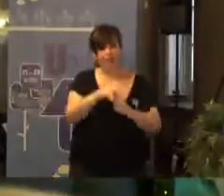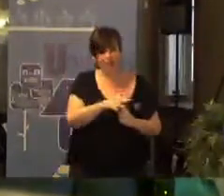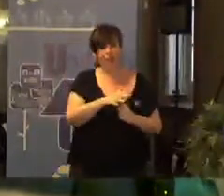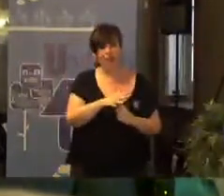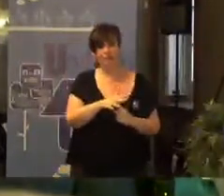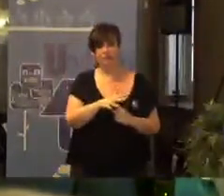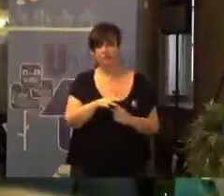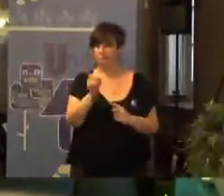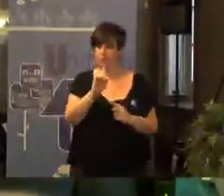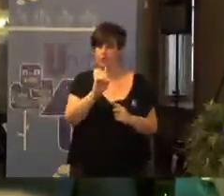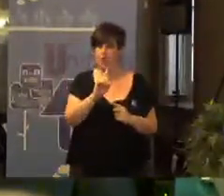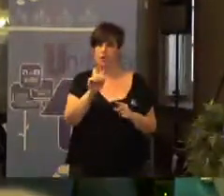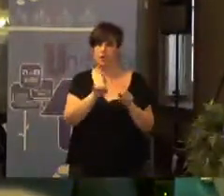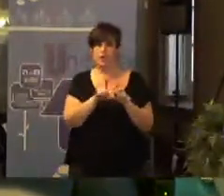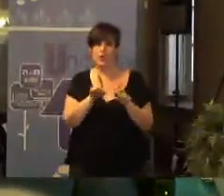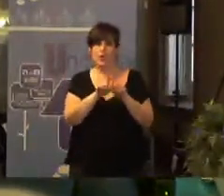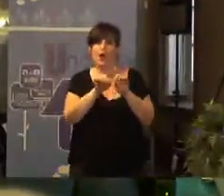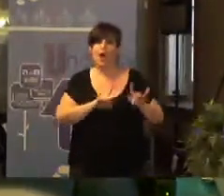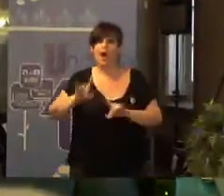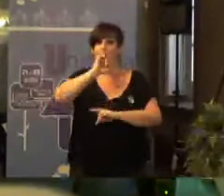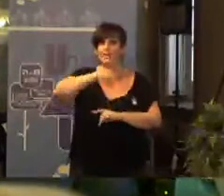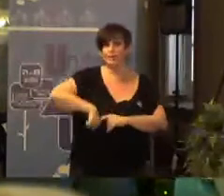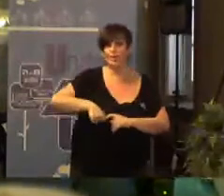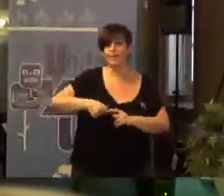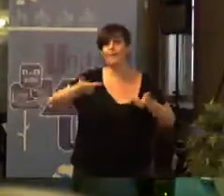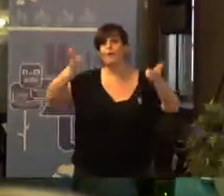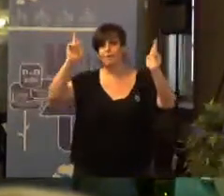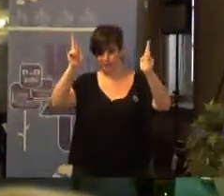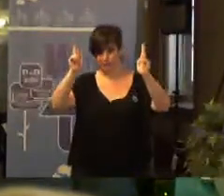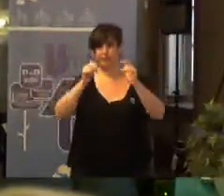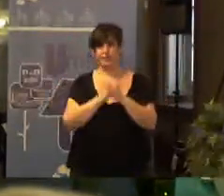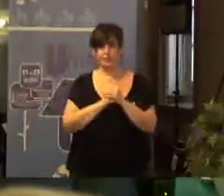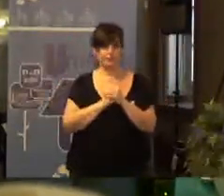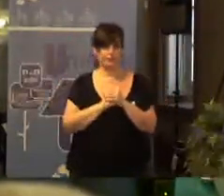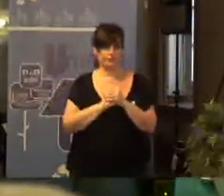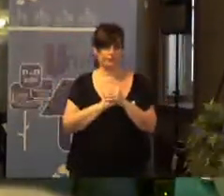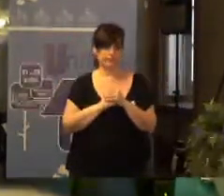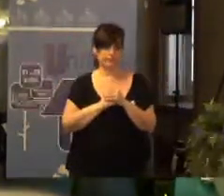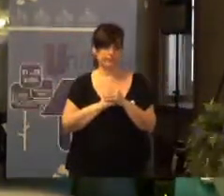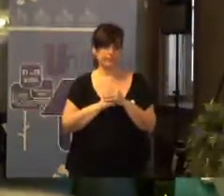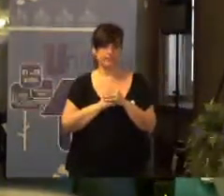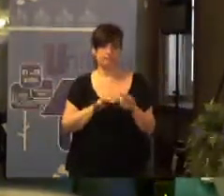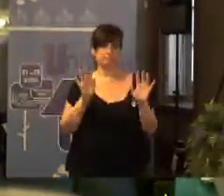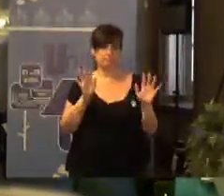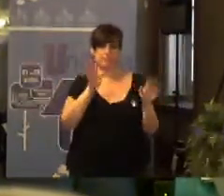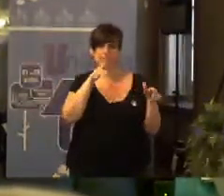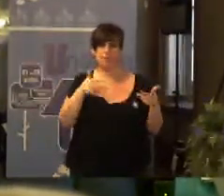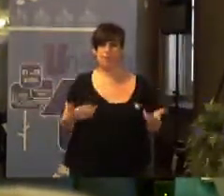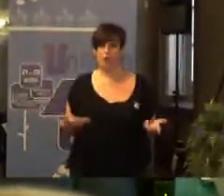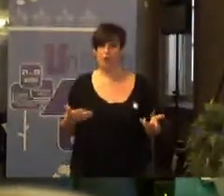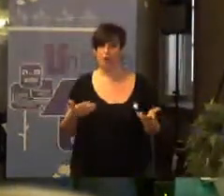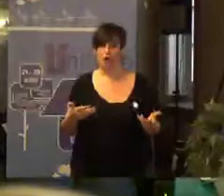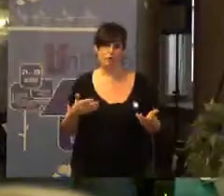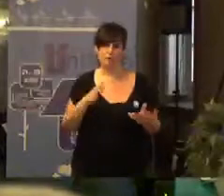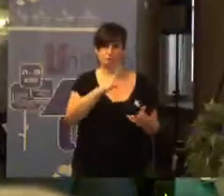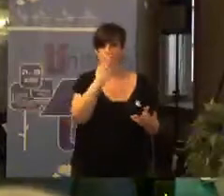nacionalismo opresor, que esa distinción que Michel Lobby fixo e dunha vez por todas debía ser entendida, pero alá por Carpeto Betonia parece que sigue sin entenderse,